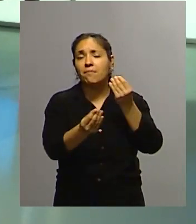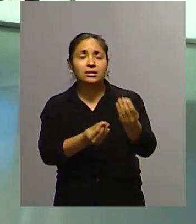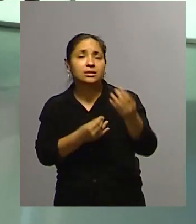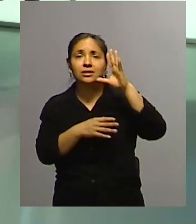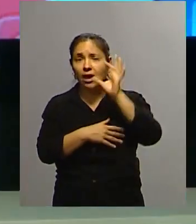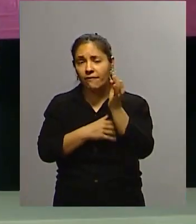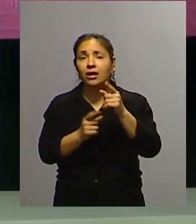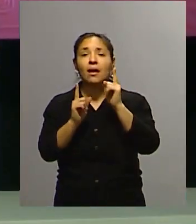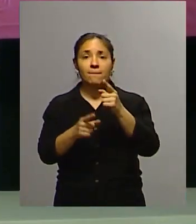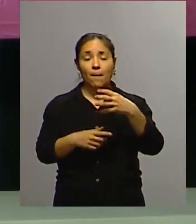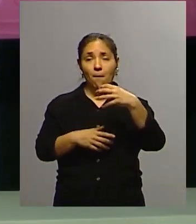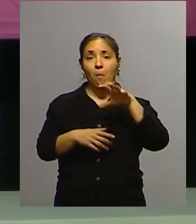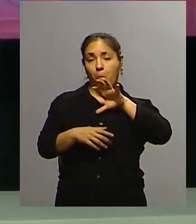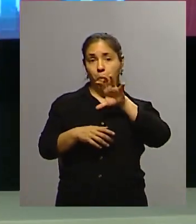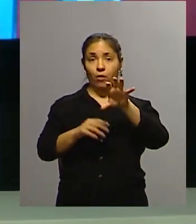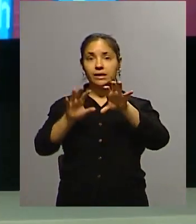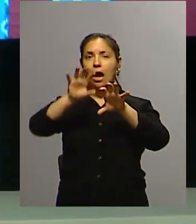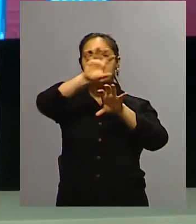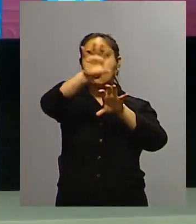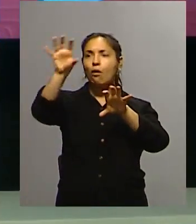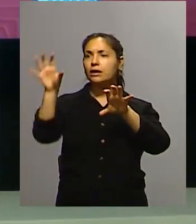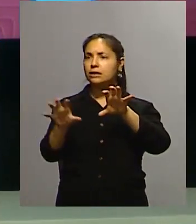las provincias de al lado, pero eso se